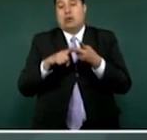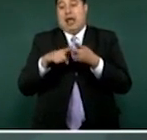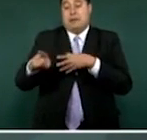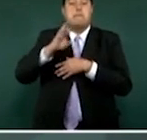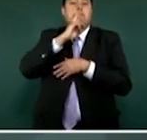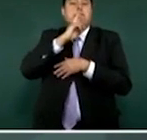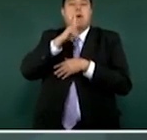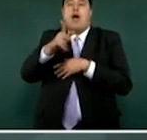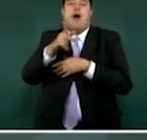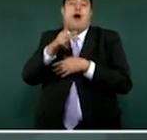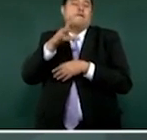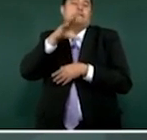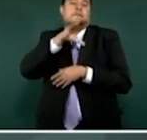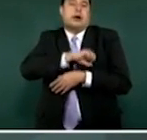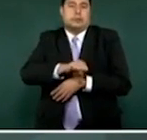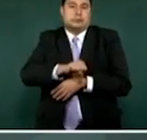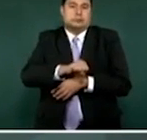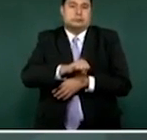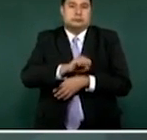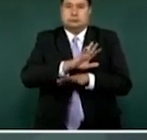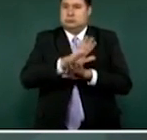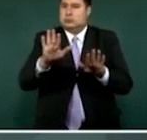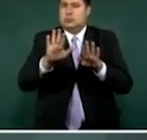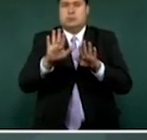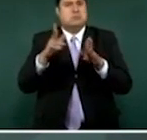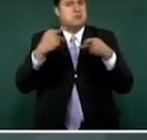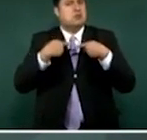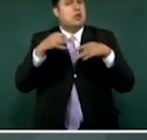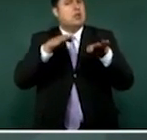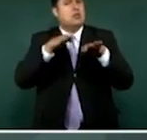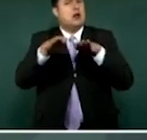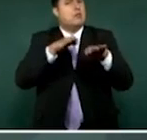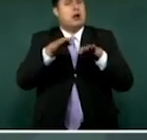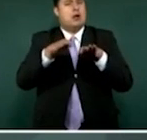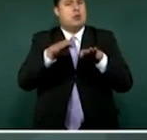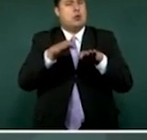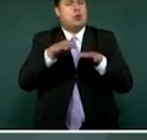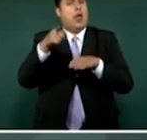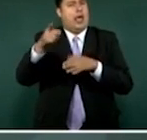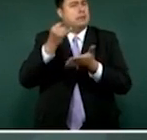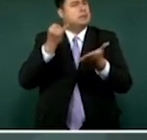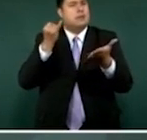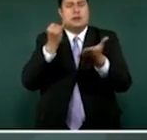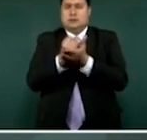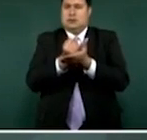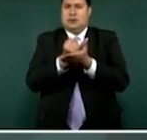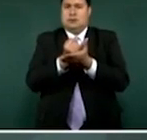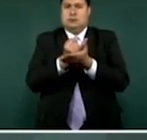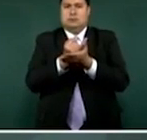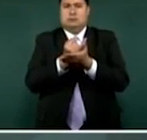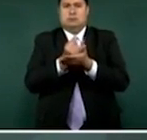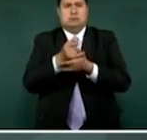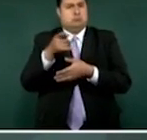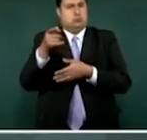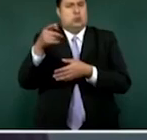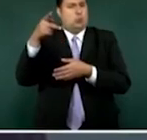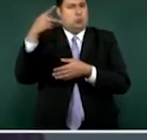predilectos, son los trabajadores los que deben de decidir sobre